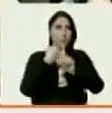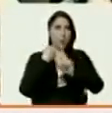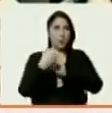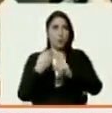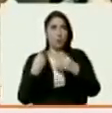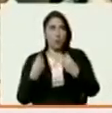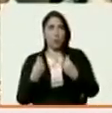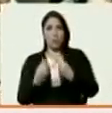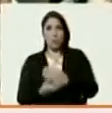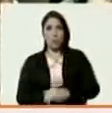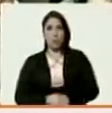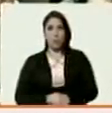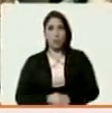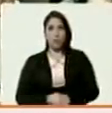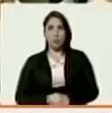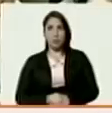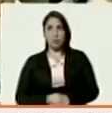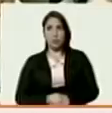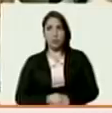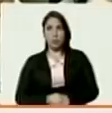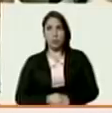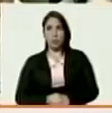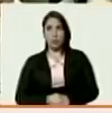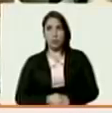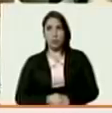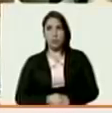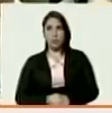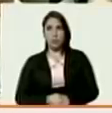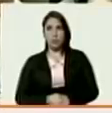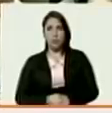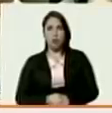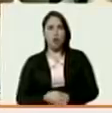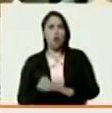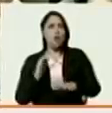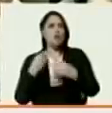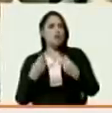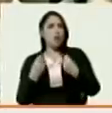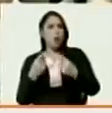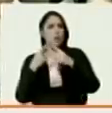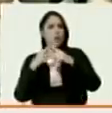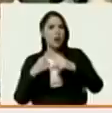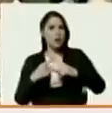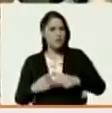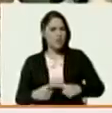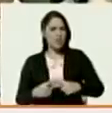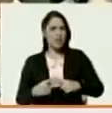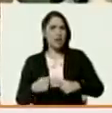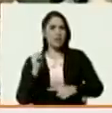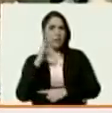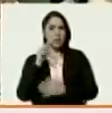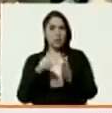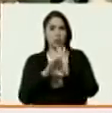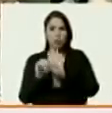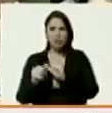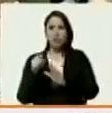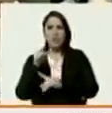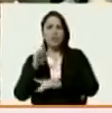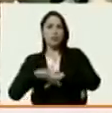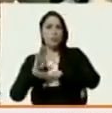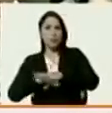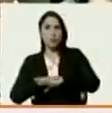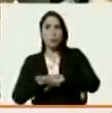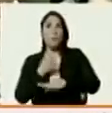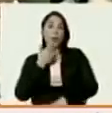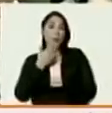Asamblea Nacional Constituyente estos hechos. La segunda pregunta, en caso de que la Asamblea